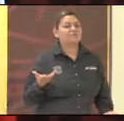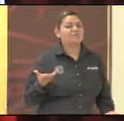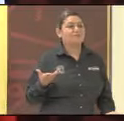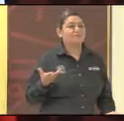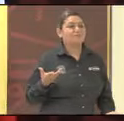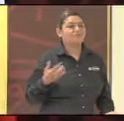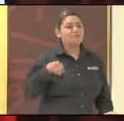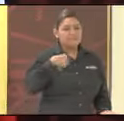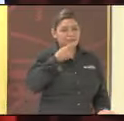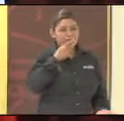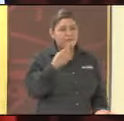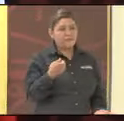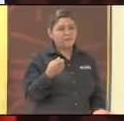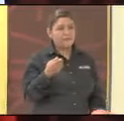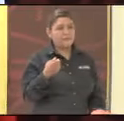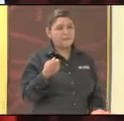digo,